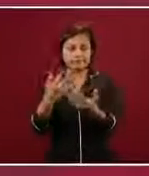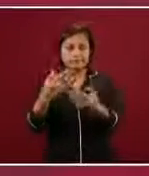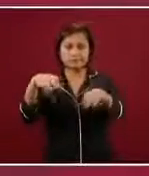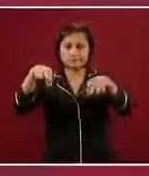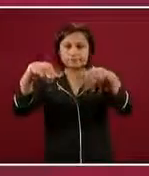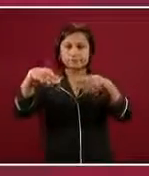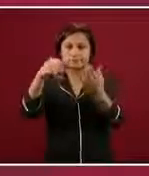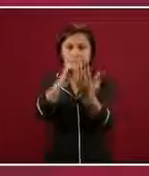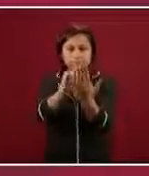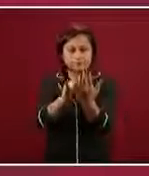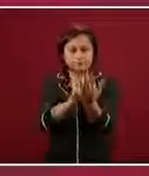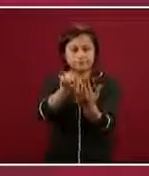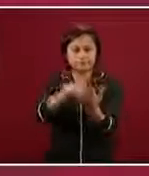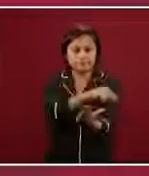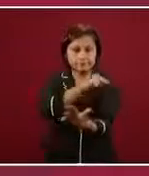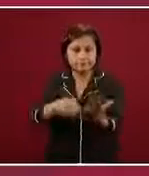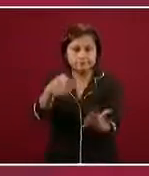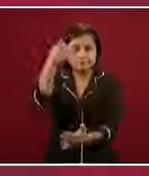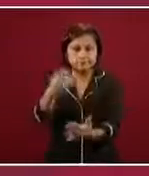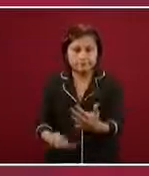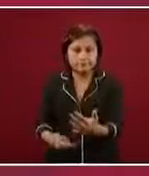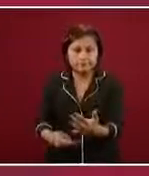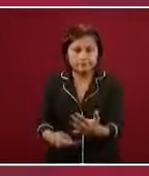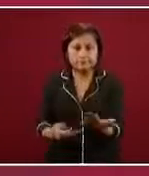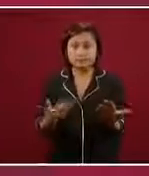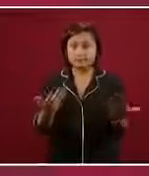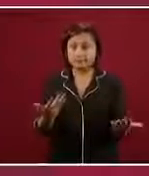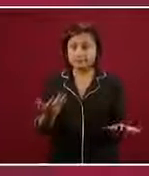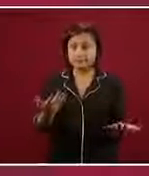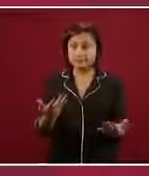Y una magistrada